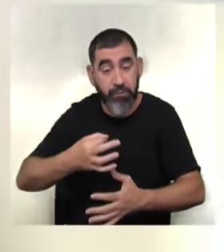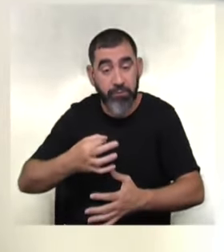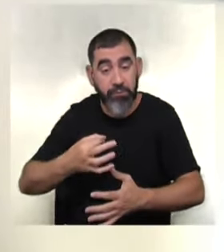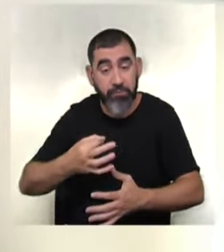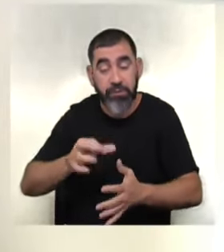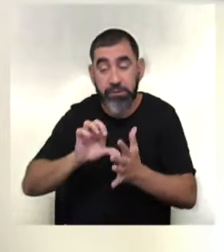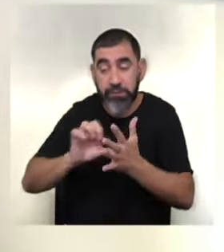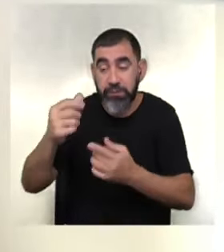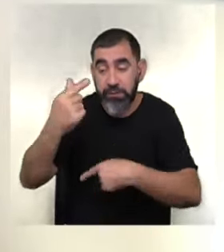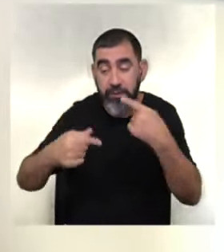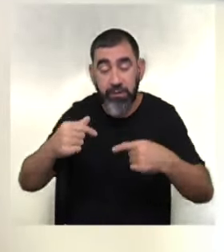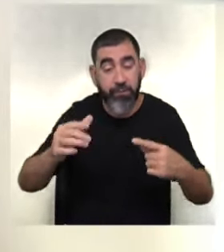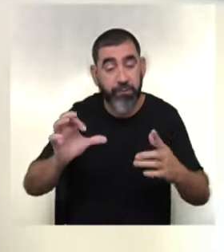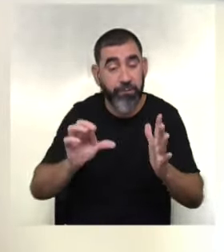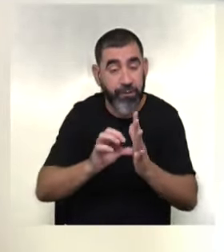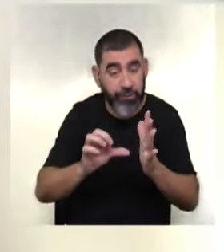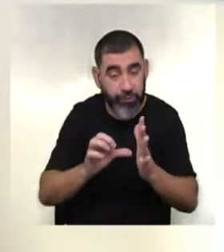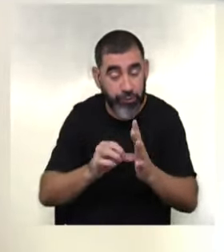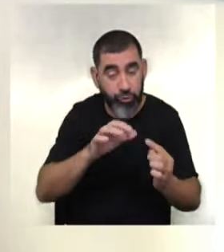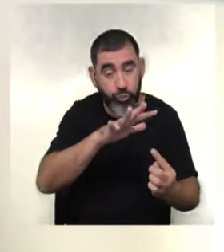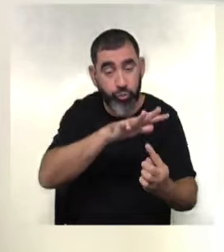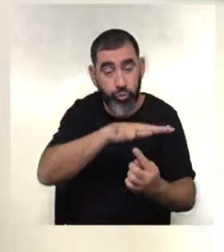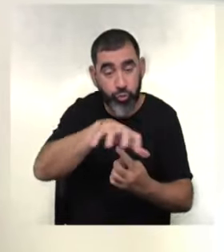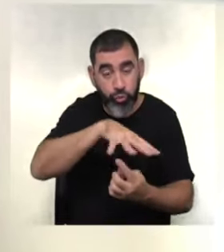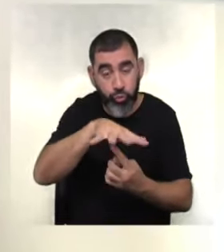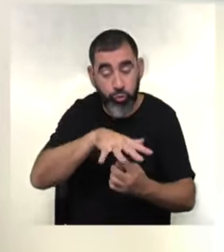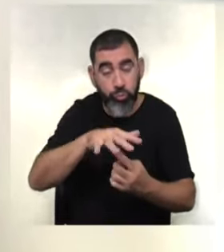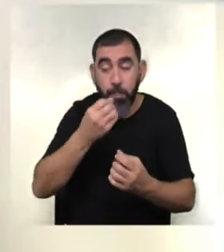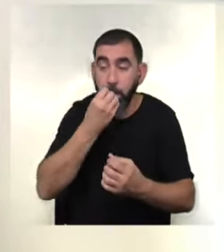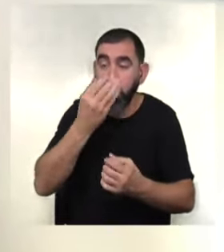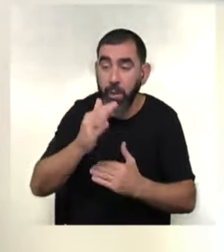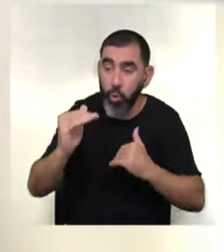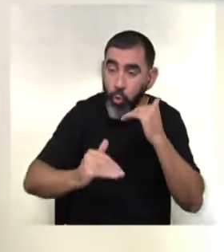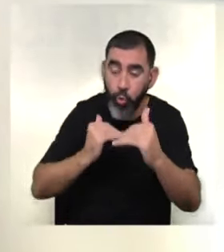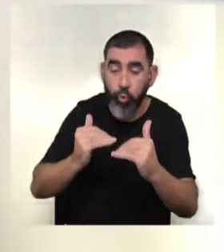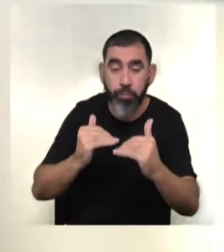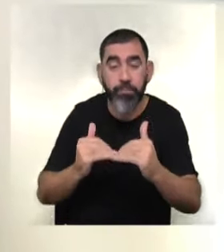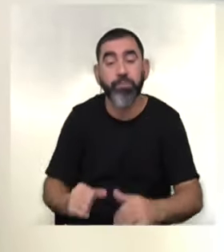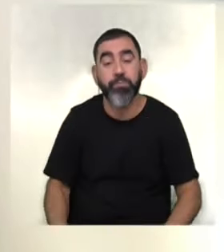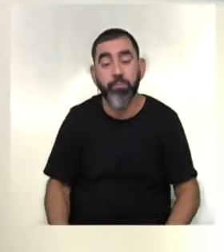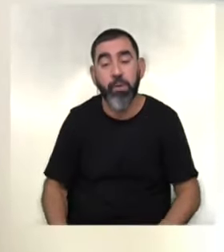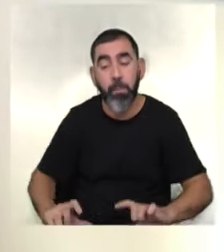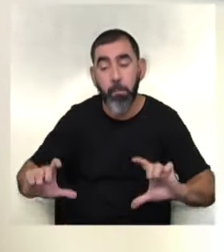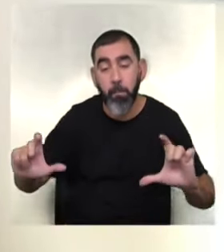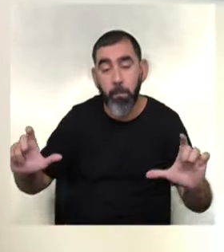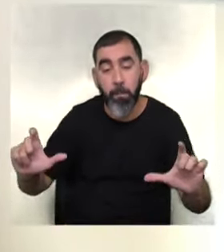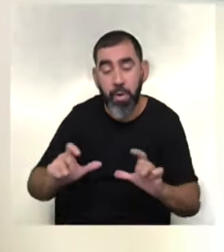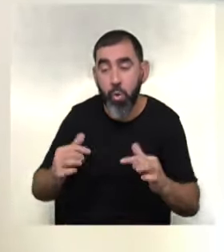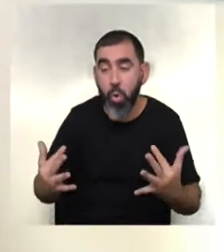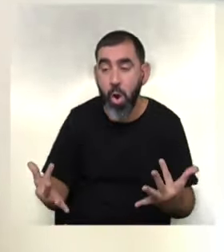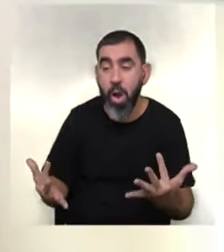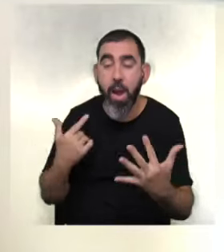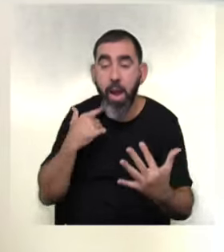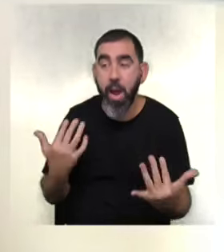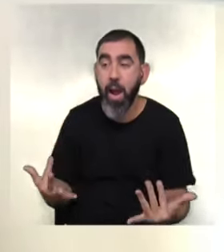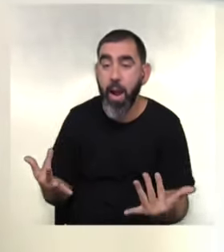de servicios ecosistémicos que sea mayor, que reduzcan las emisiones de gases con